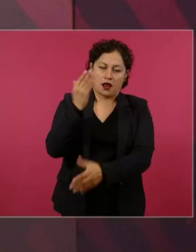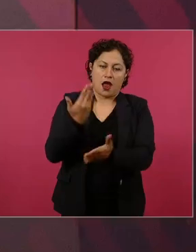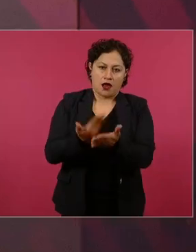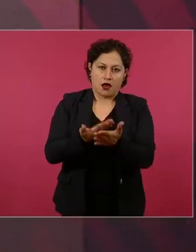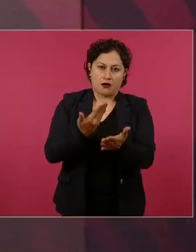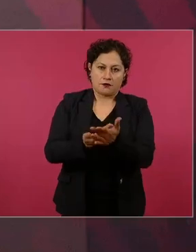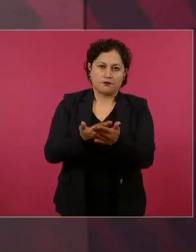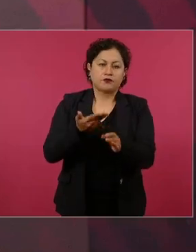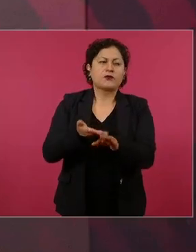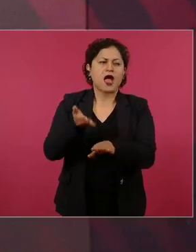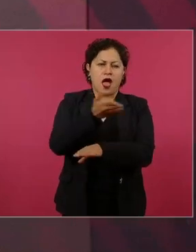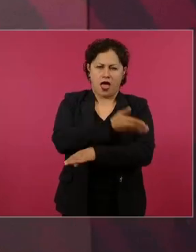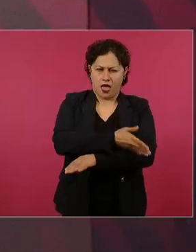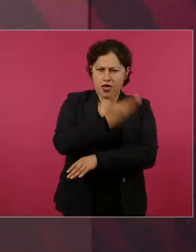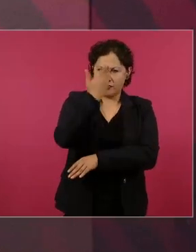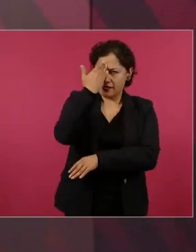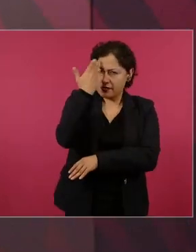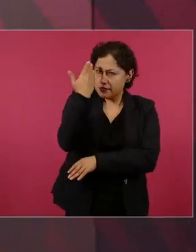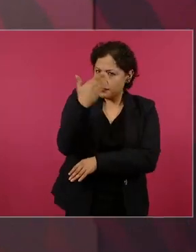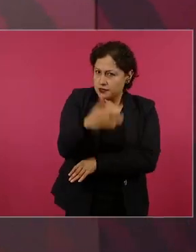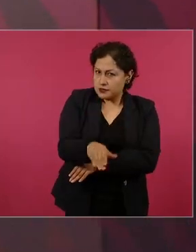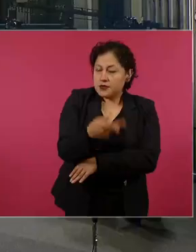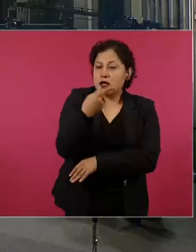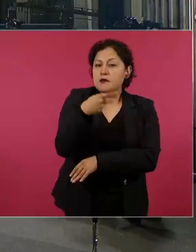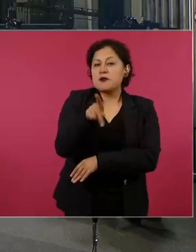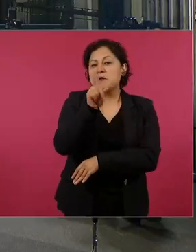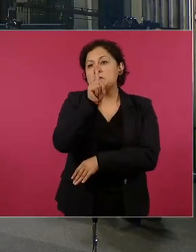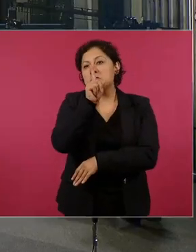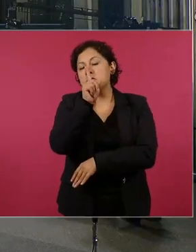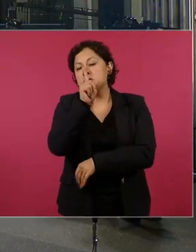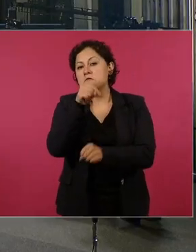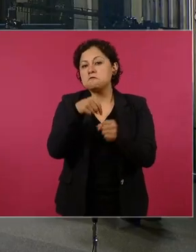se ve ocultado y se hace